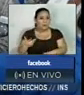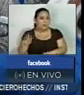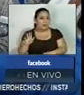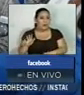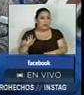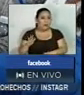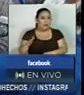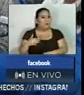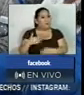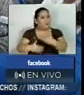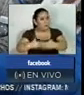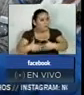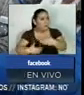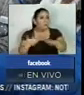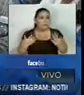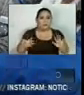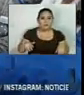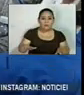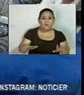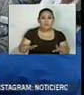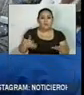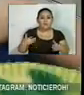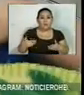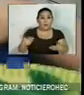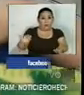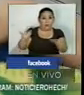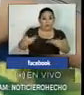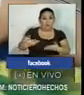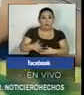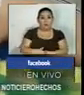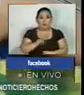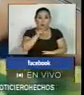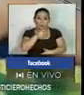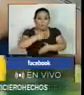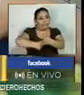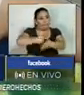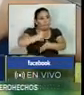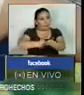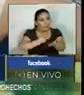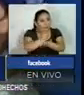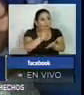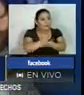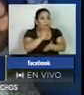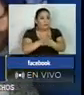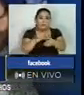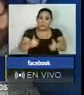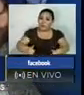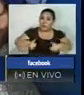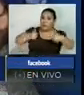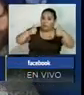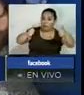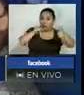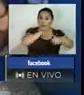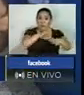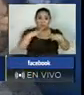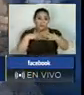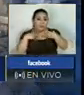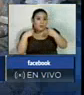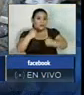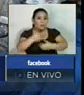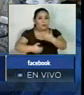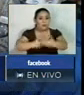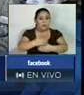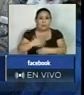ya algo avanzado de estarlo recibiendo. Su constancia ha permitido resultados positivos en su tratamiento.